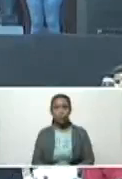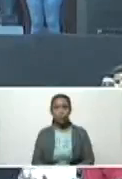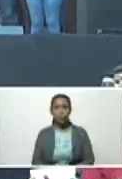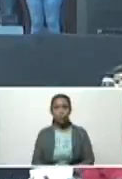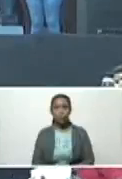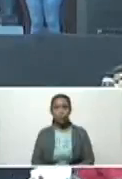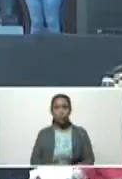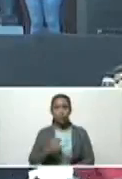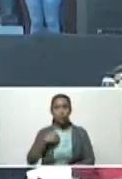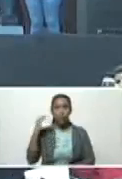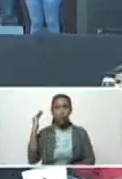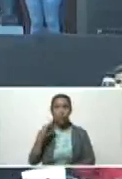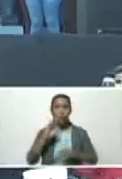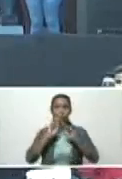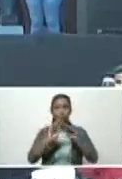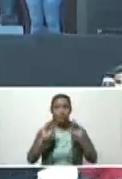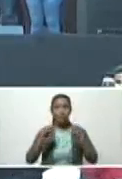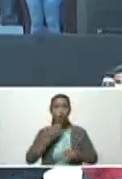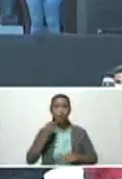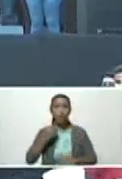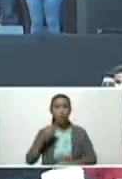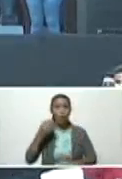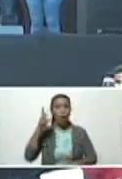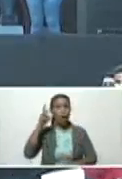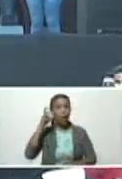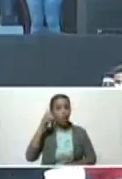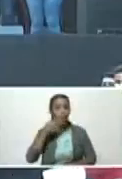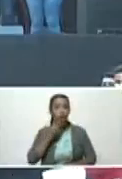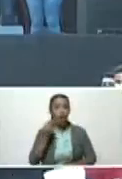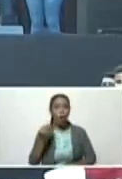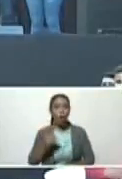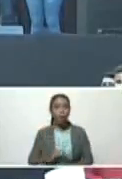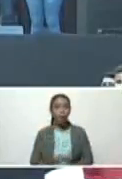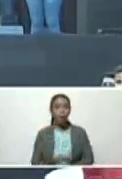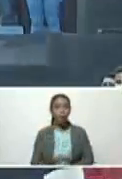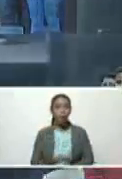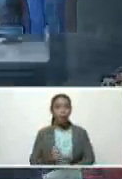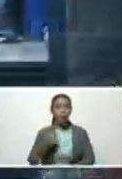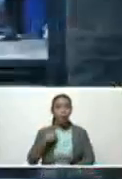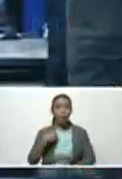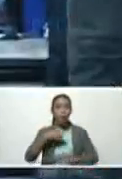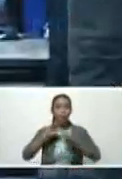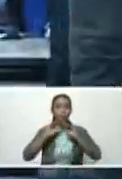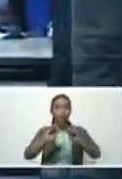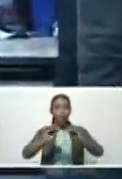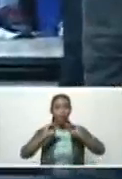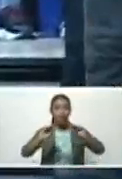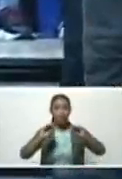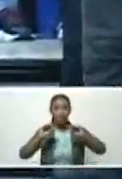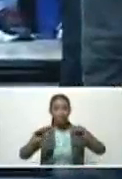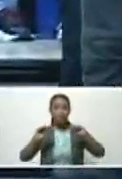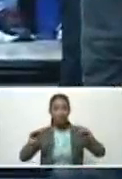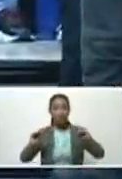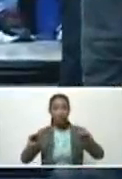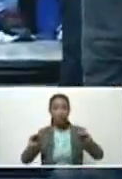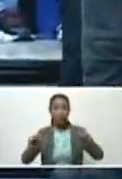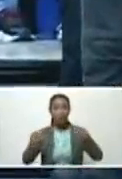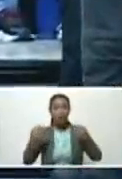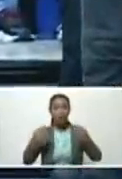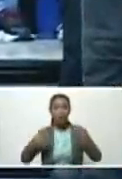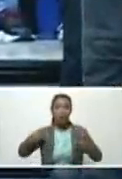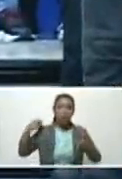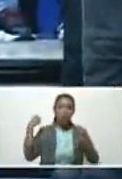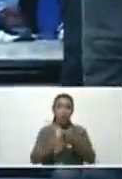Yo vengo a llamar a la juventud, oído juventud. Vengo a llamar a la juventud a la